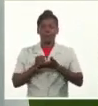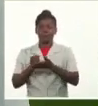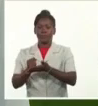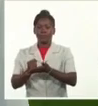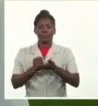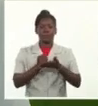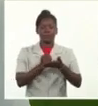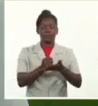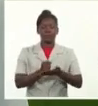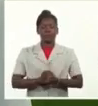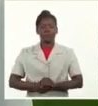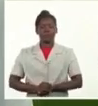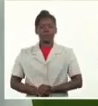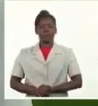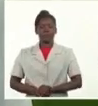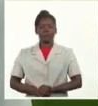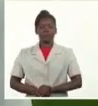injusta.